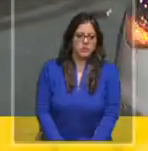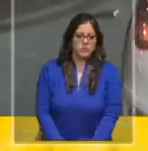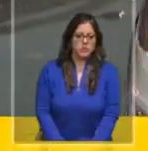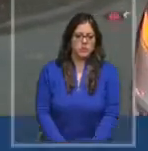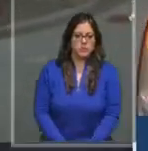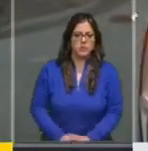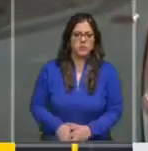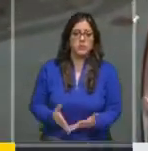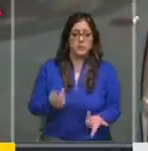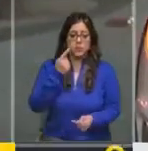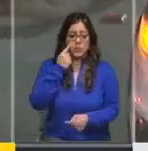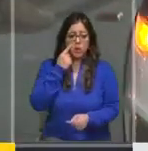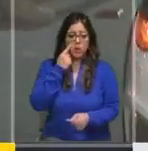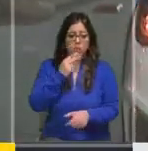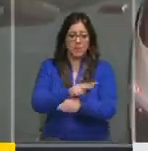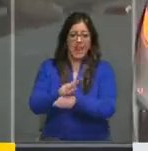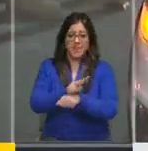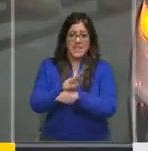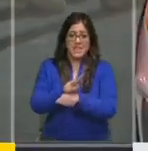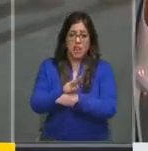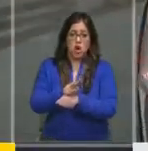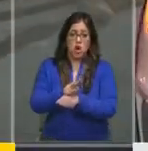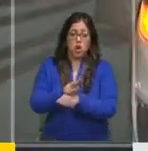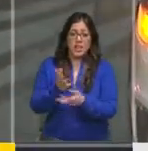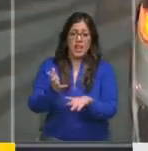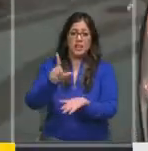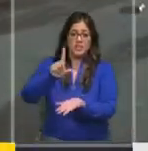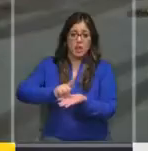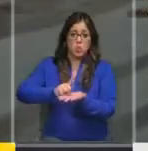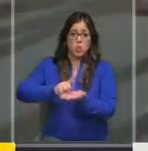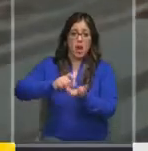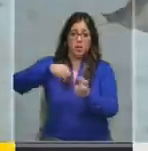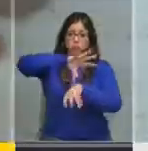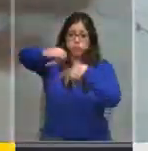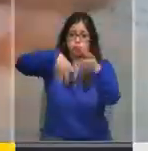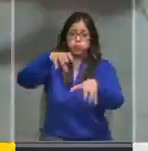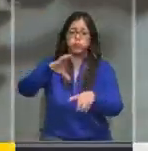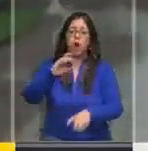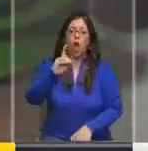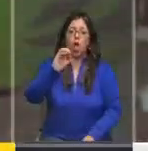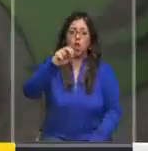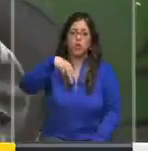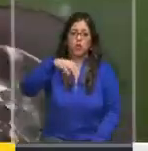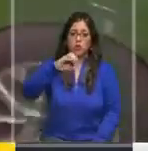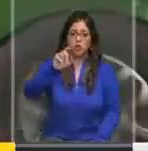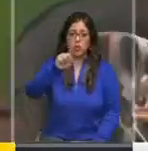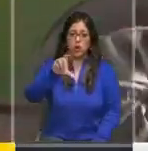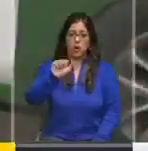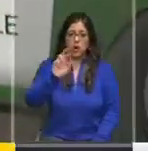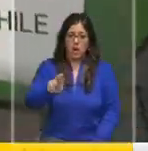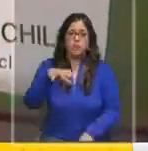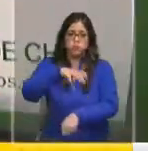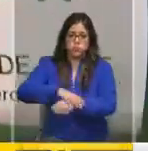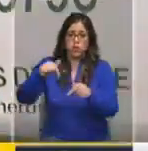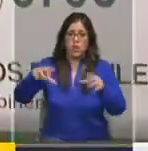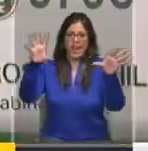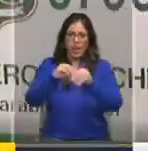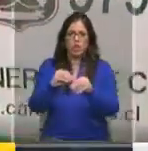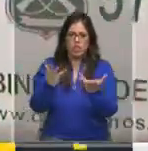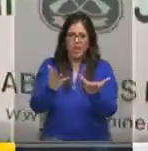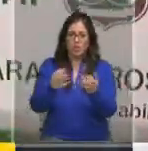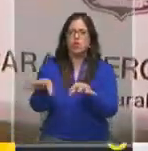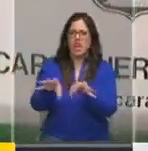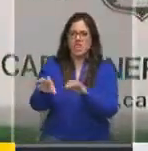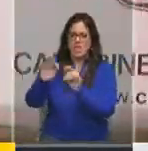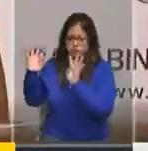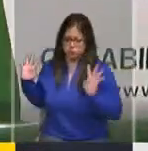Bien, el administrador del clausurado espacio Don Oscar fue detenido esta noche por carabineros tras una actividad que reunió a cientos de personas en el local. Felipe